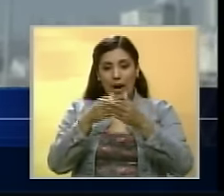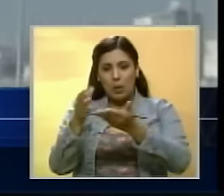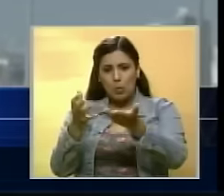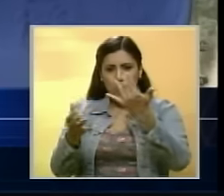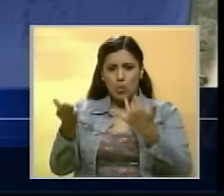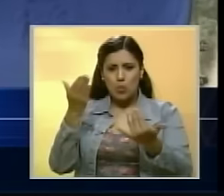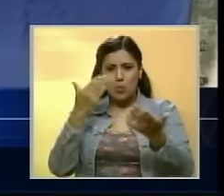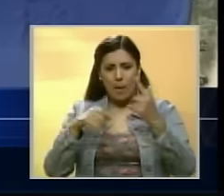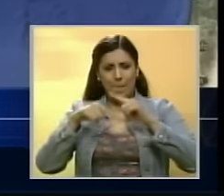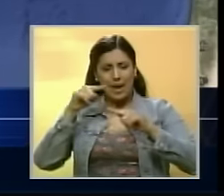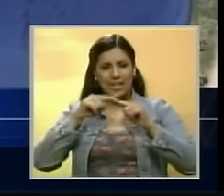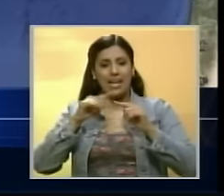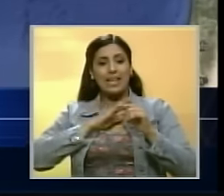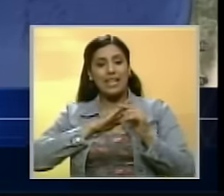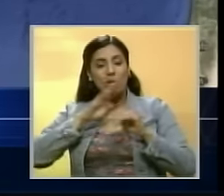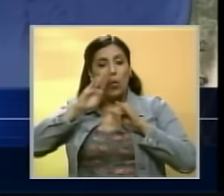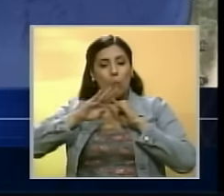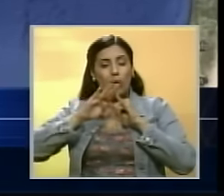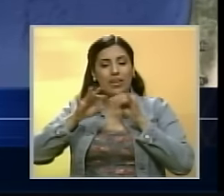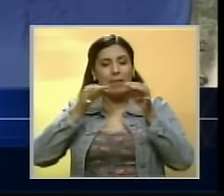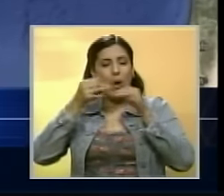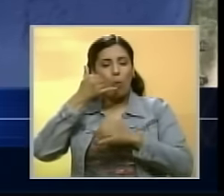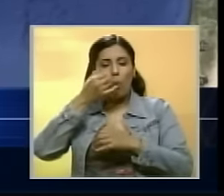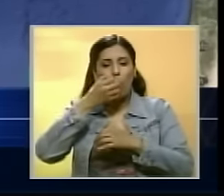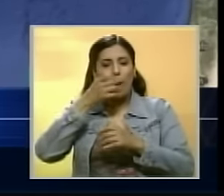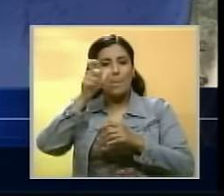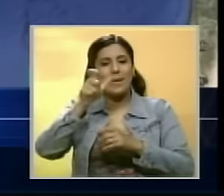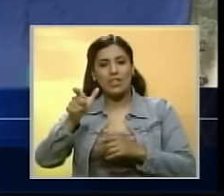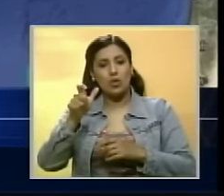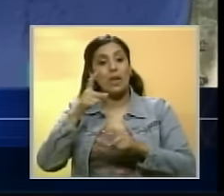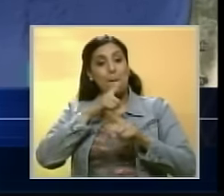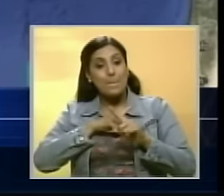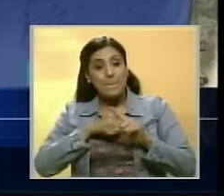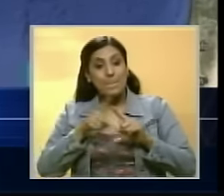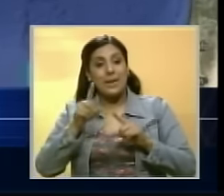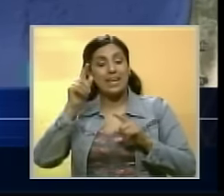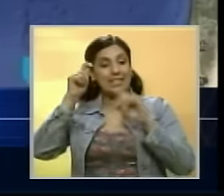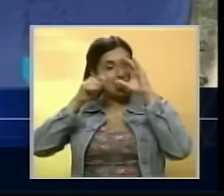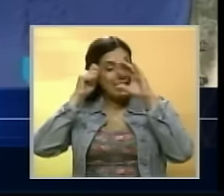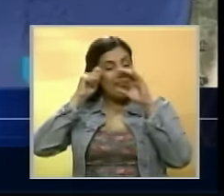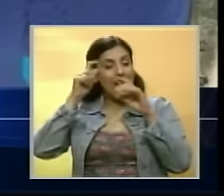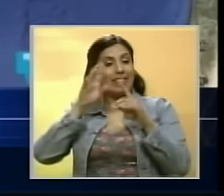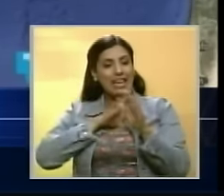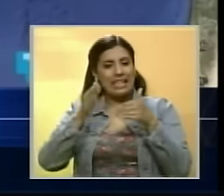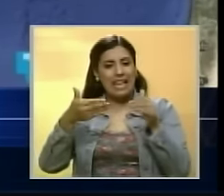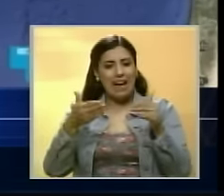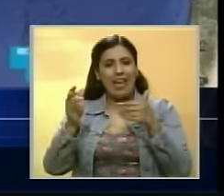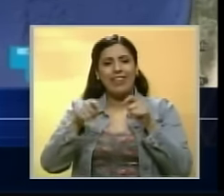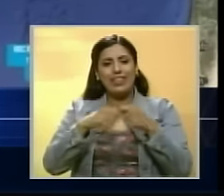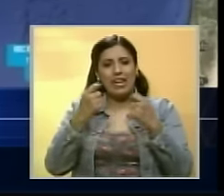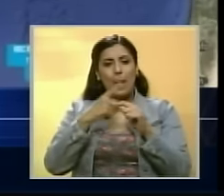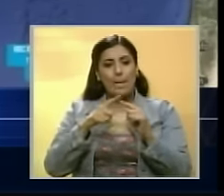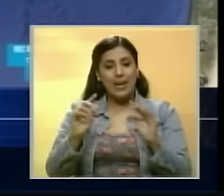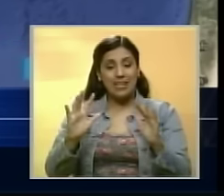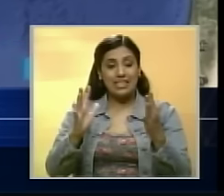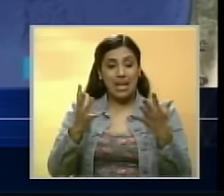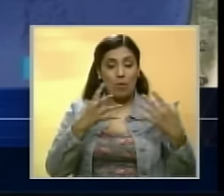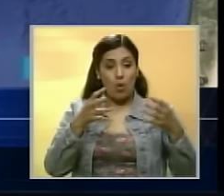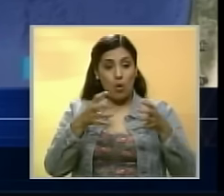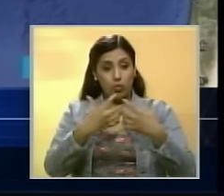el artilugio que contiene la última conversación de los pilotos Aunque señalaron que la grabadora se encuentra dañada el equipo de rescate de la